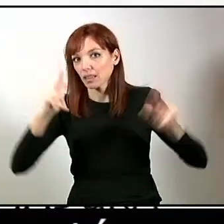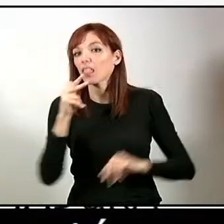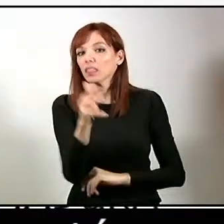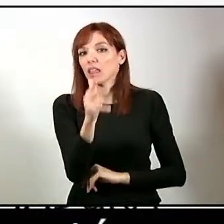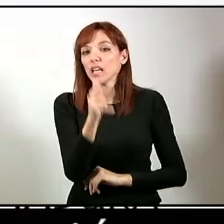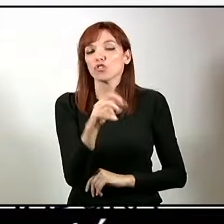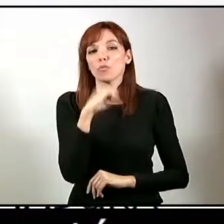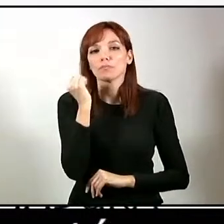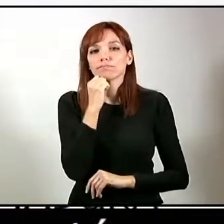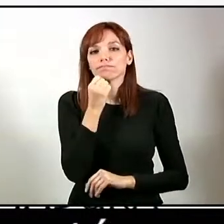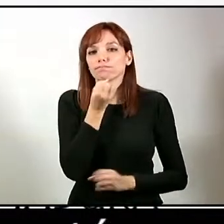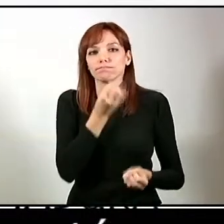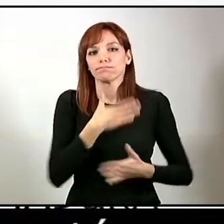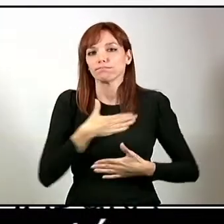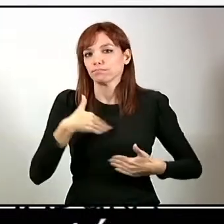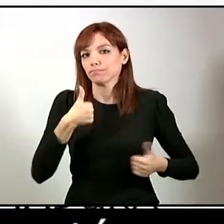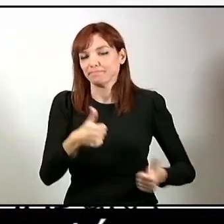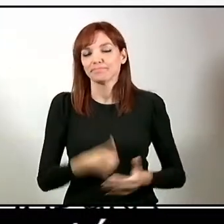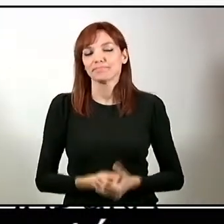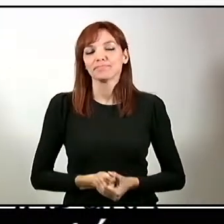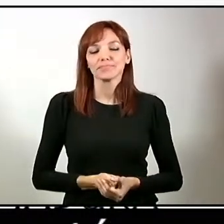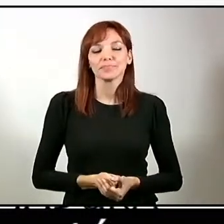la manifestación que consideren.